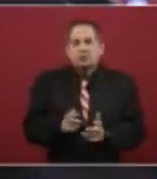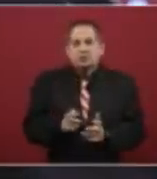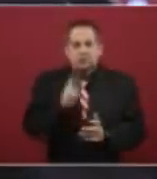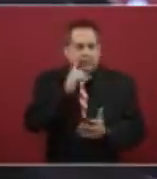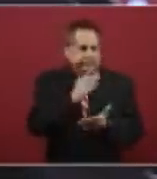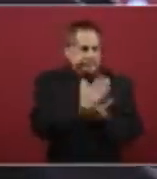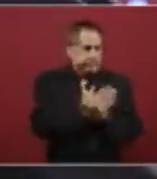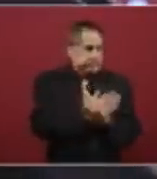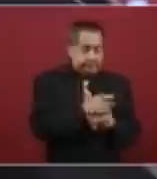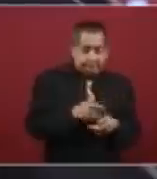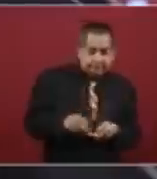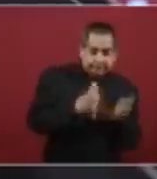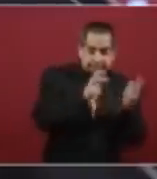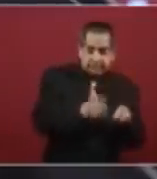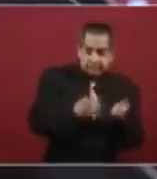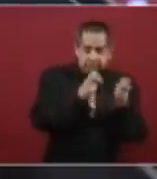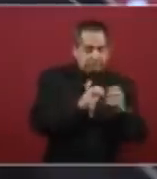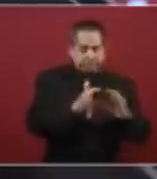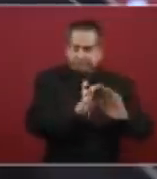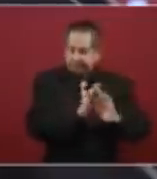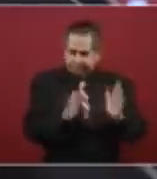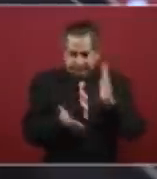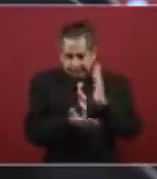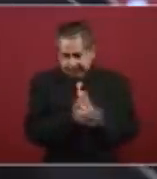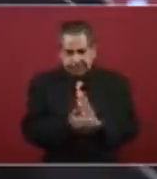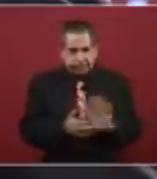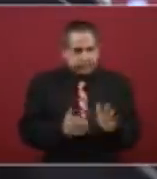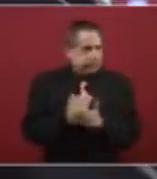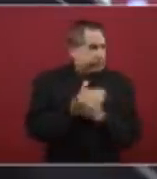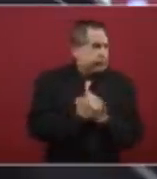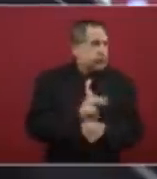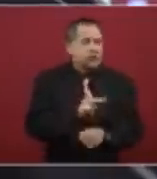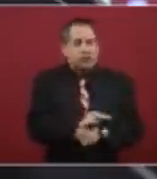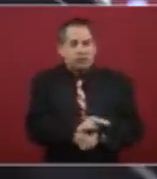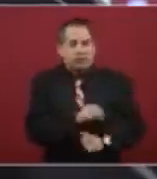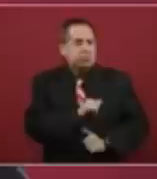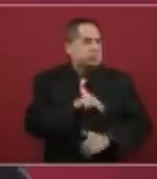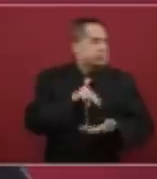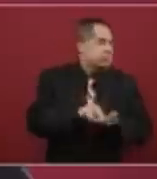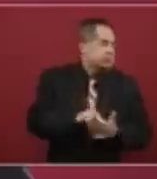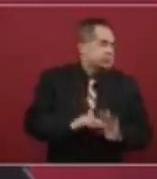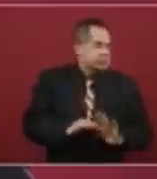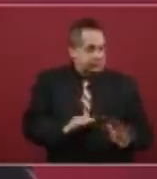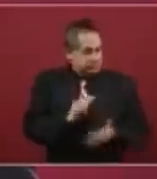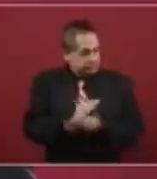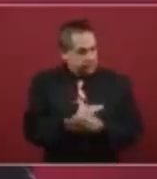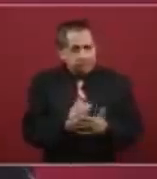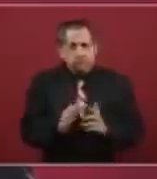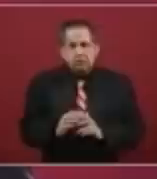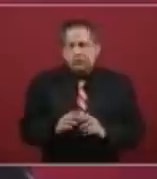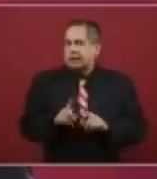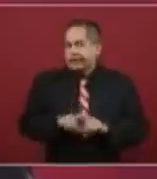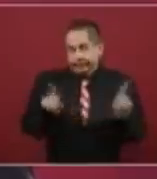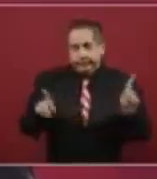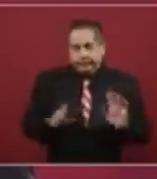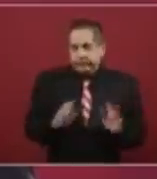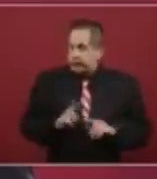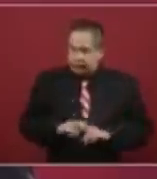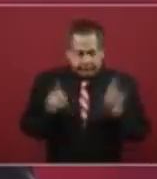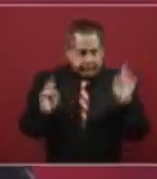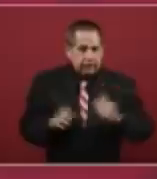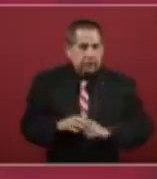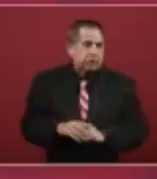evitar que estas bandas sigan actuando. Pero ya es distinto